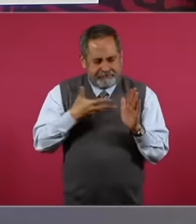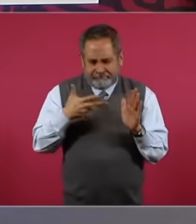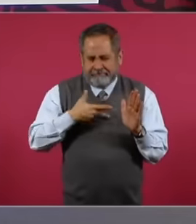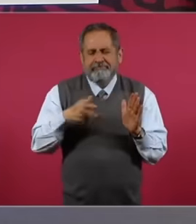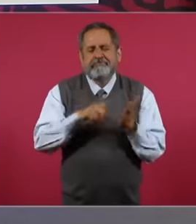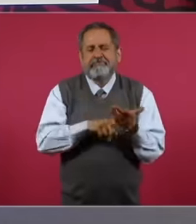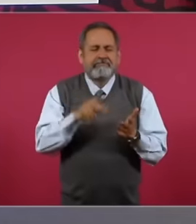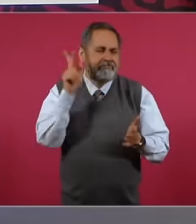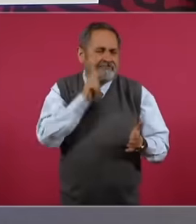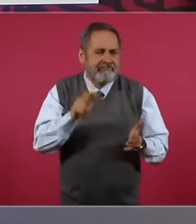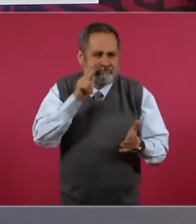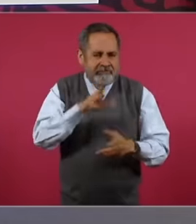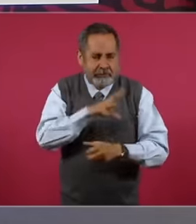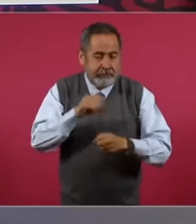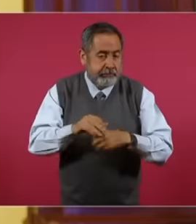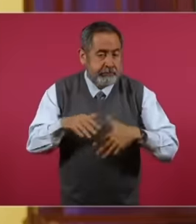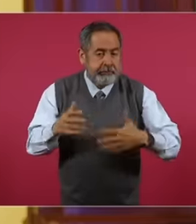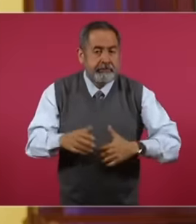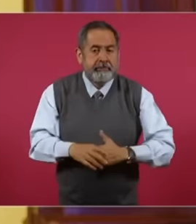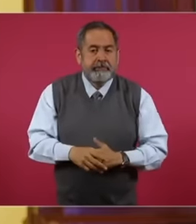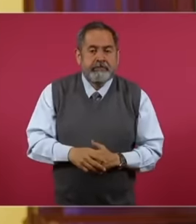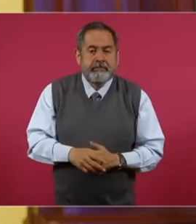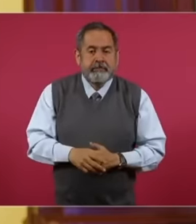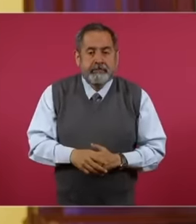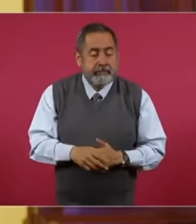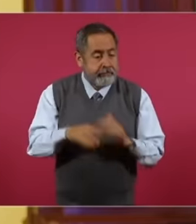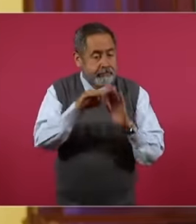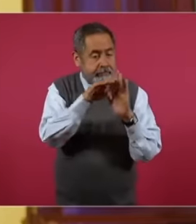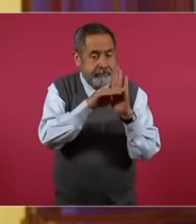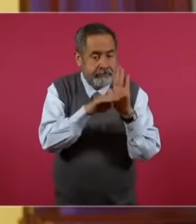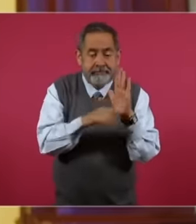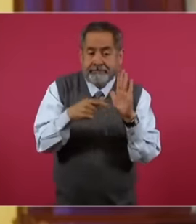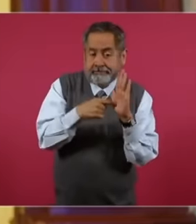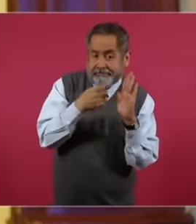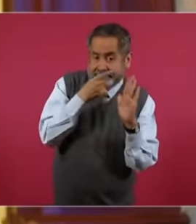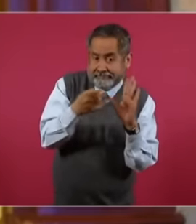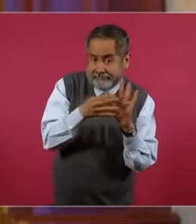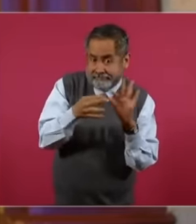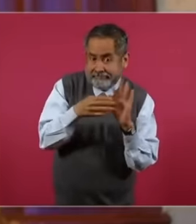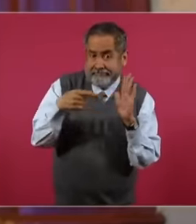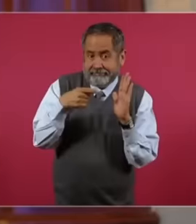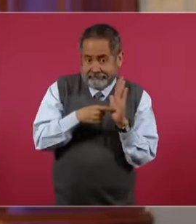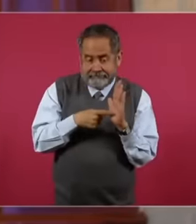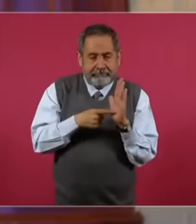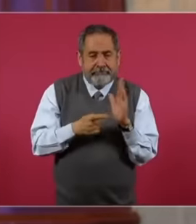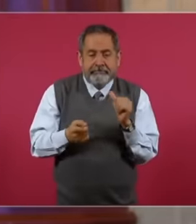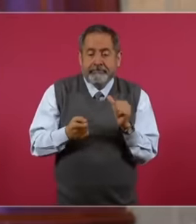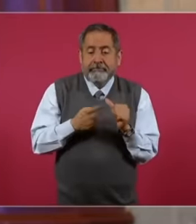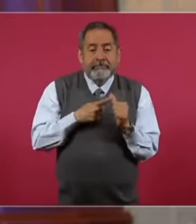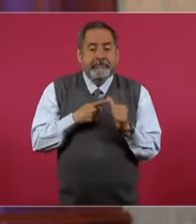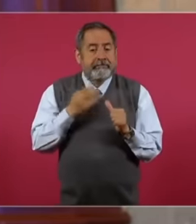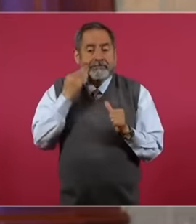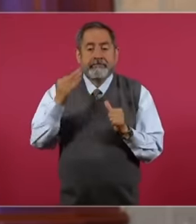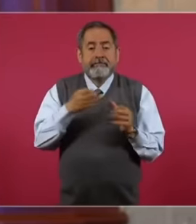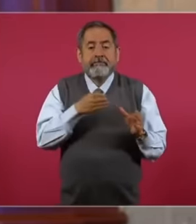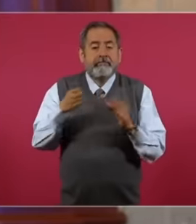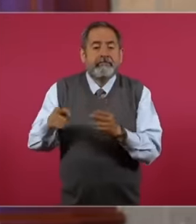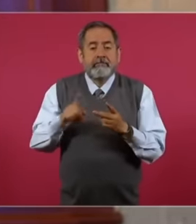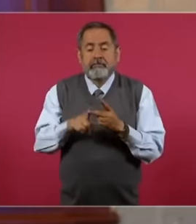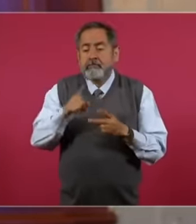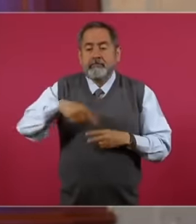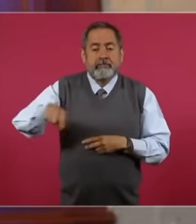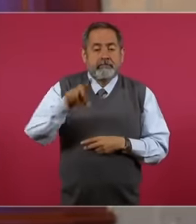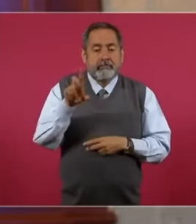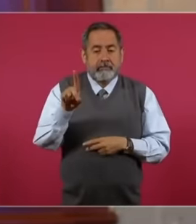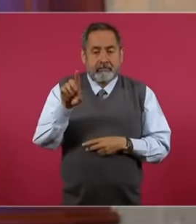evidencias. Entre otras cosas, los documentos indican que en una primera fase los agentes de la